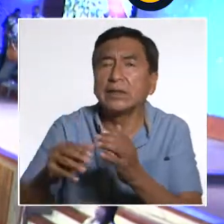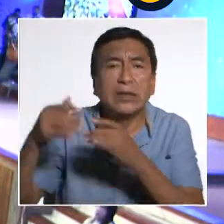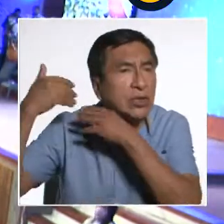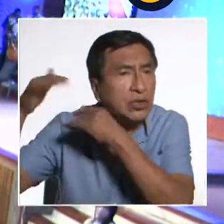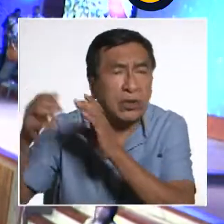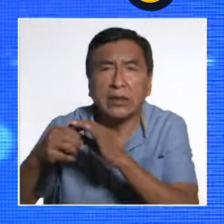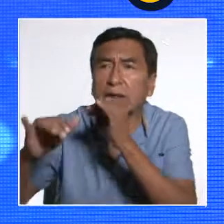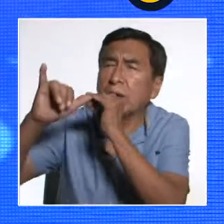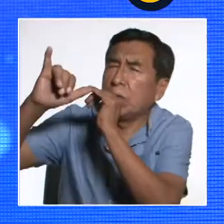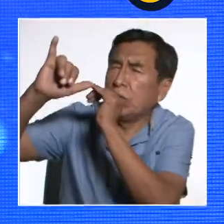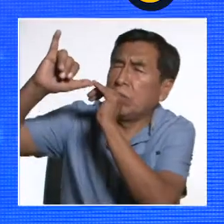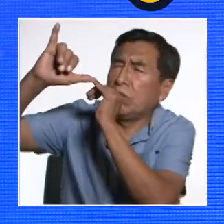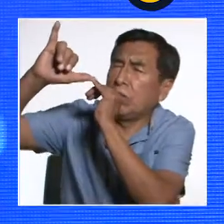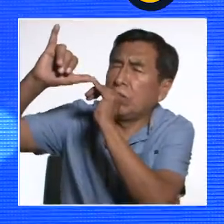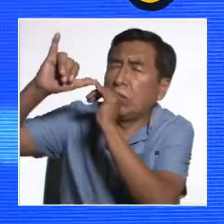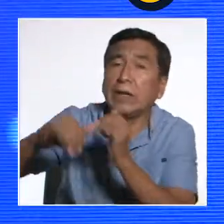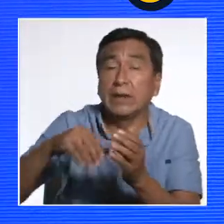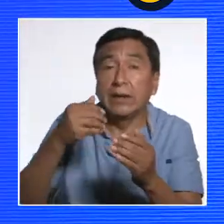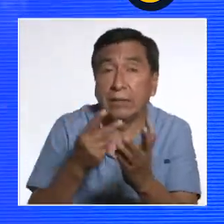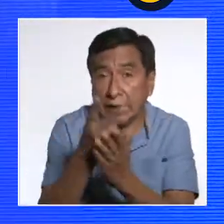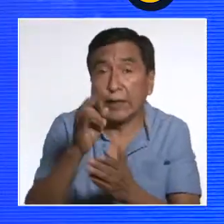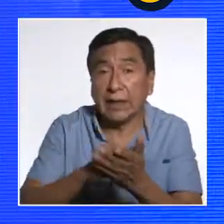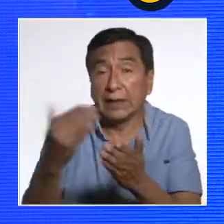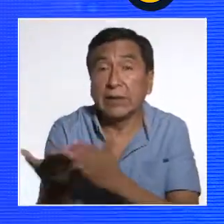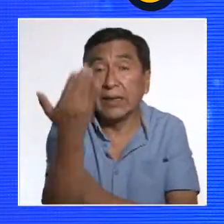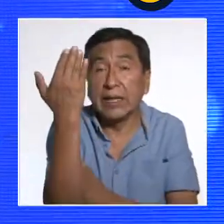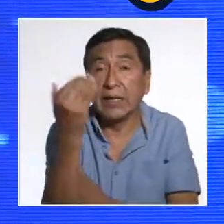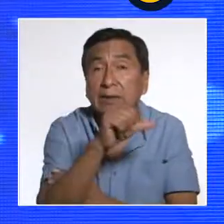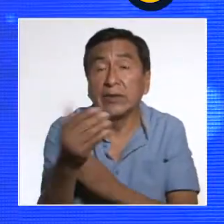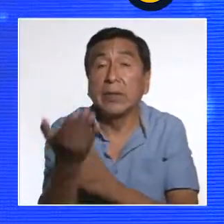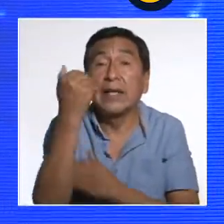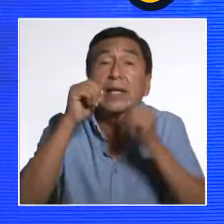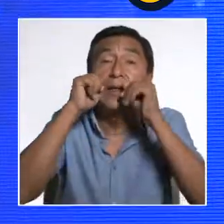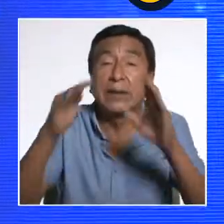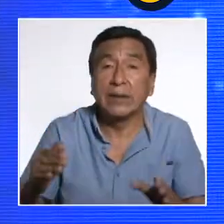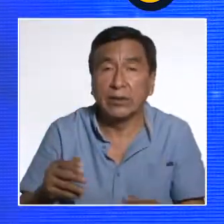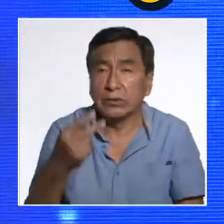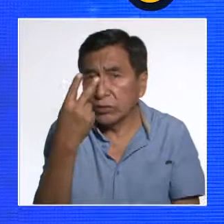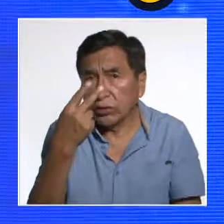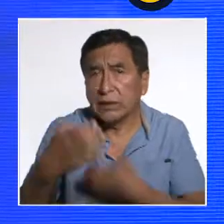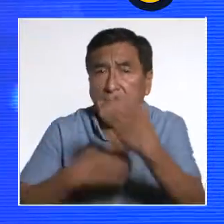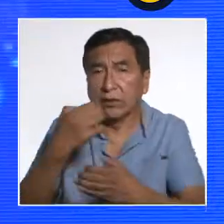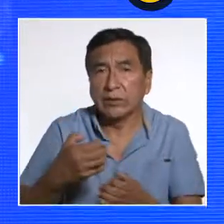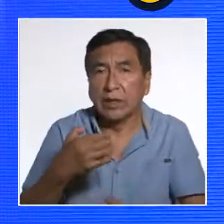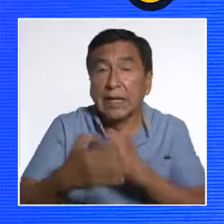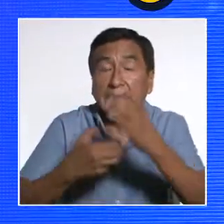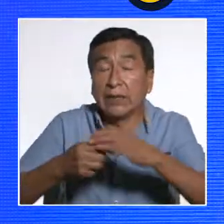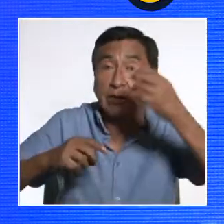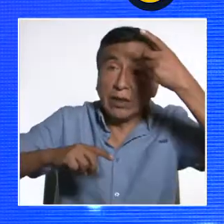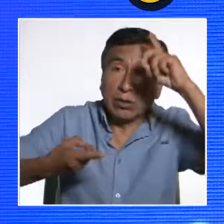que es un tiempo, es una mañana de bendición. Dos gritos. Grito de dolor, grito de